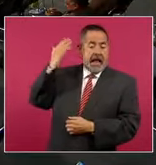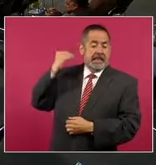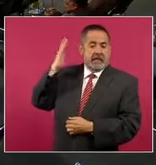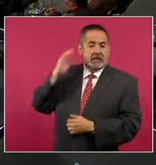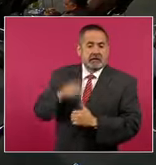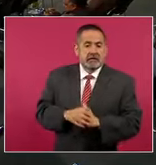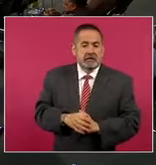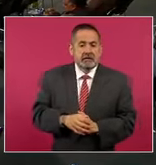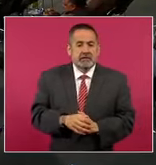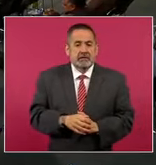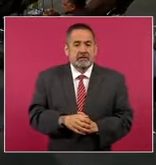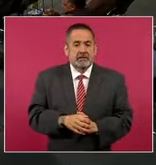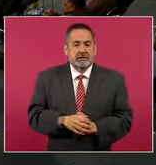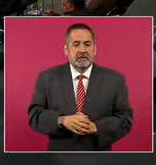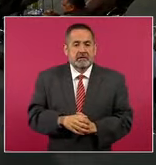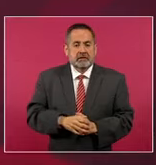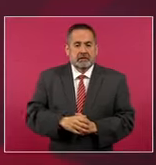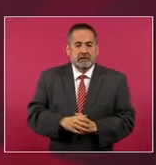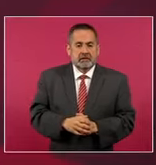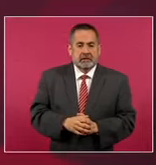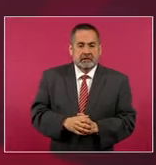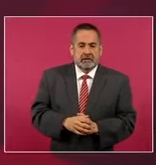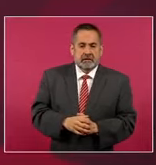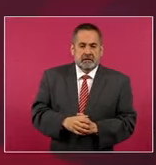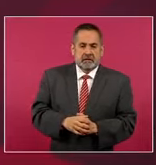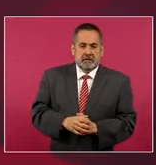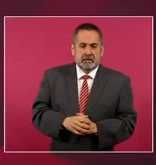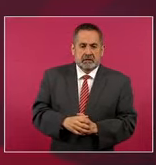había una puerta